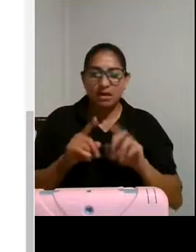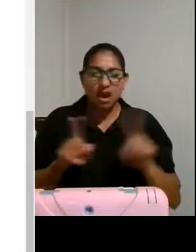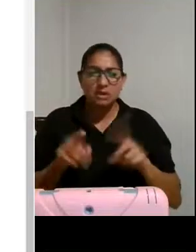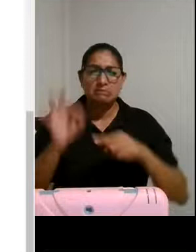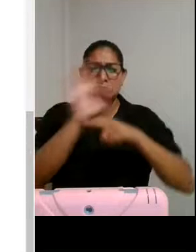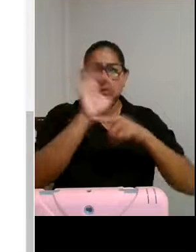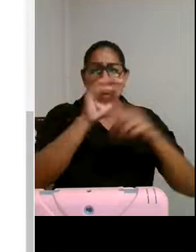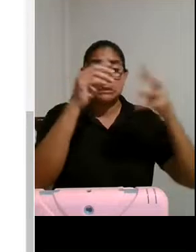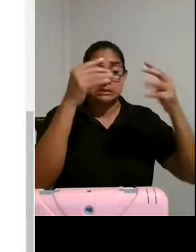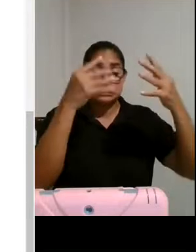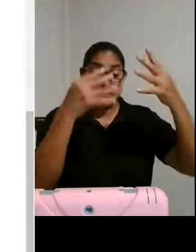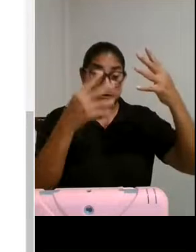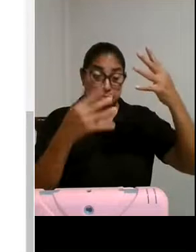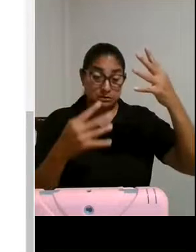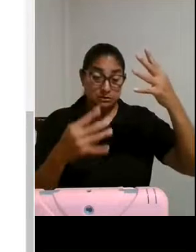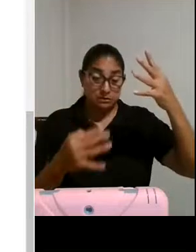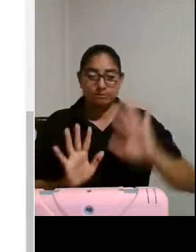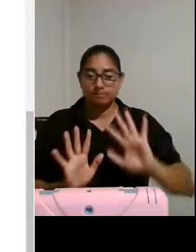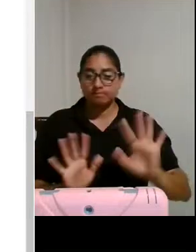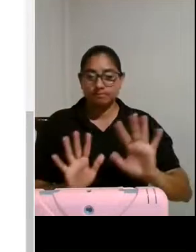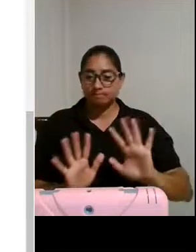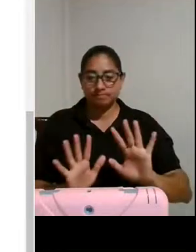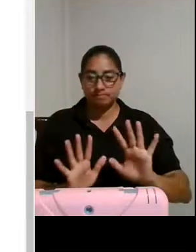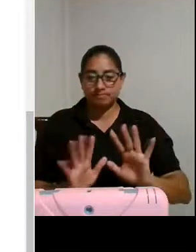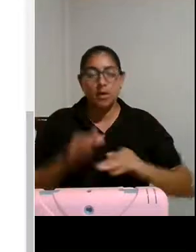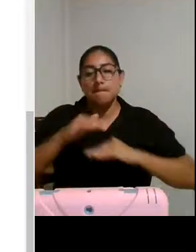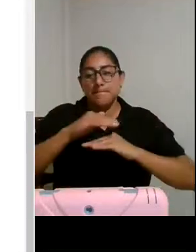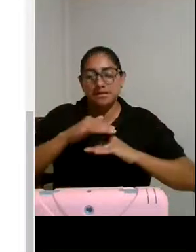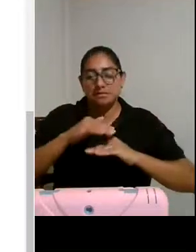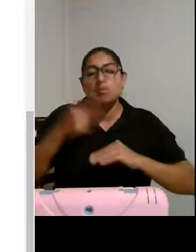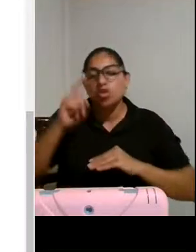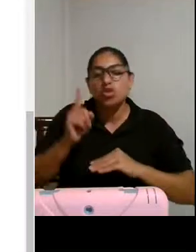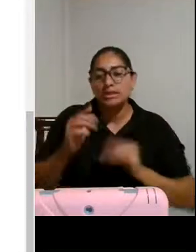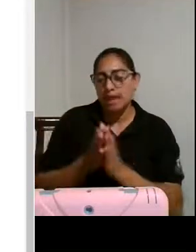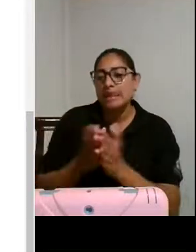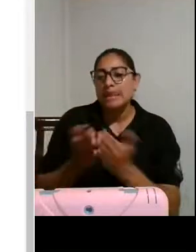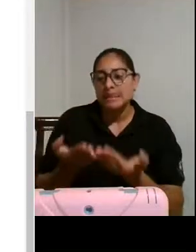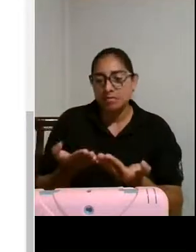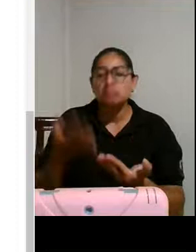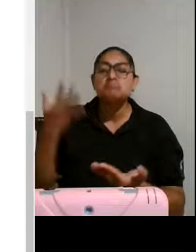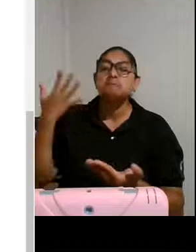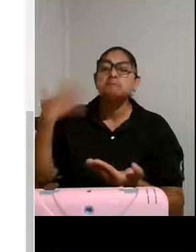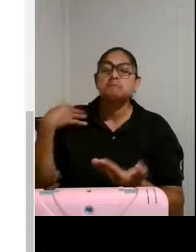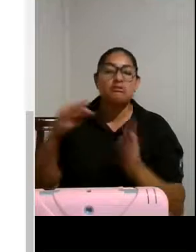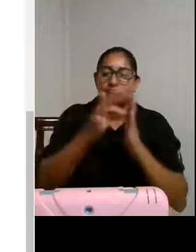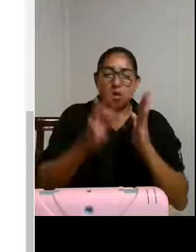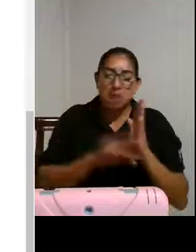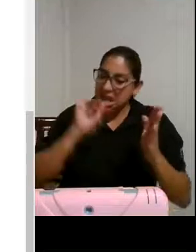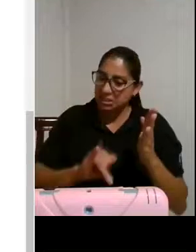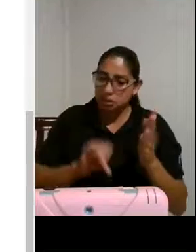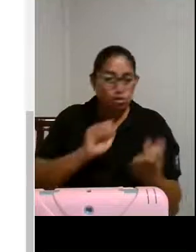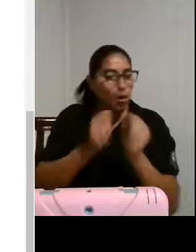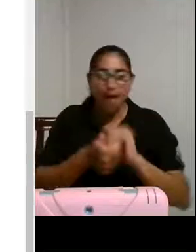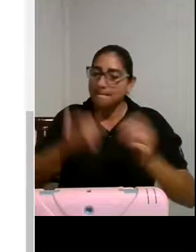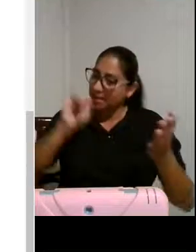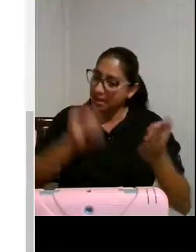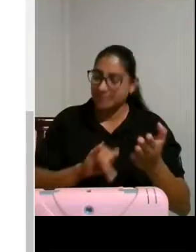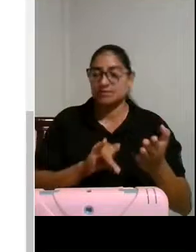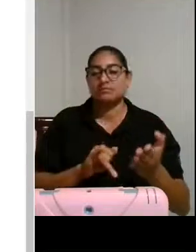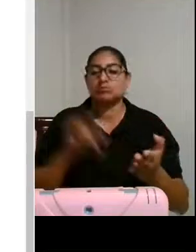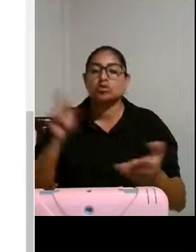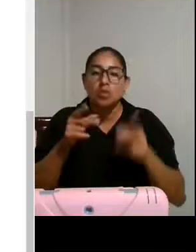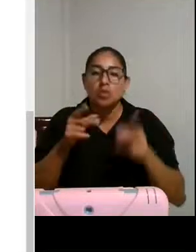fórmulas como tal, que ya las explica muy bien el libro, sino que tratemos de interiorizarlo y